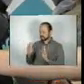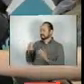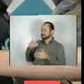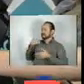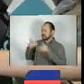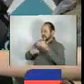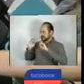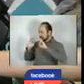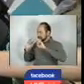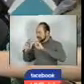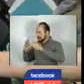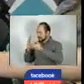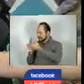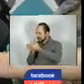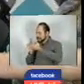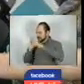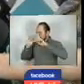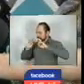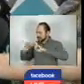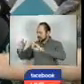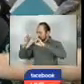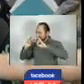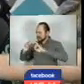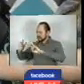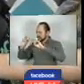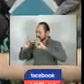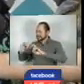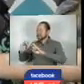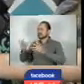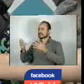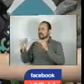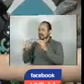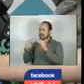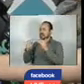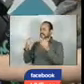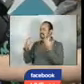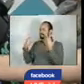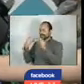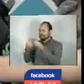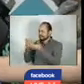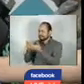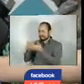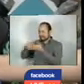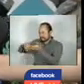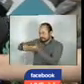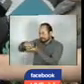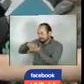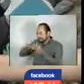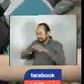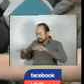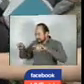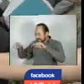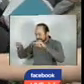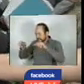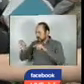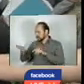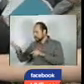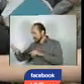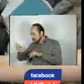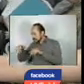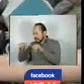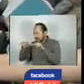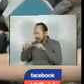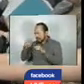tiene que ser producto de un estudio de las condiciones socioeconómicas de cada uno de los municipios, las condiciones laborales,